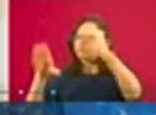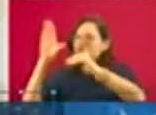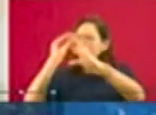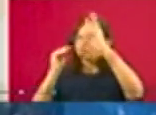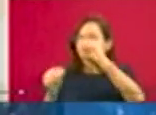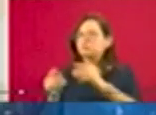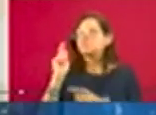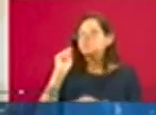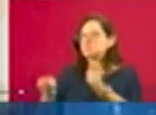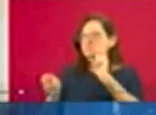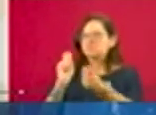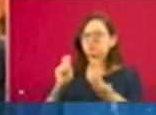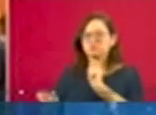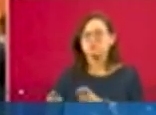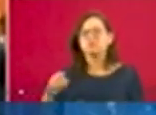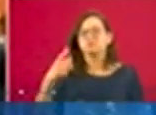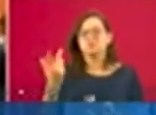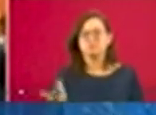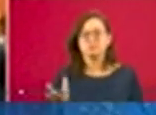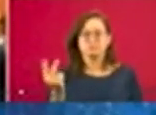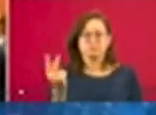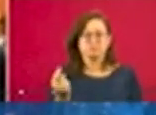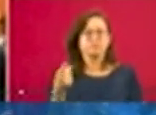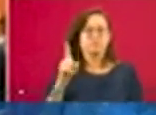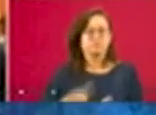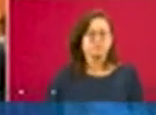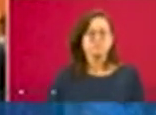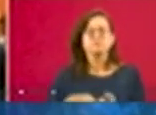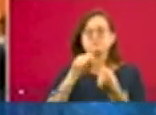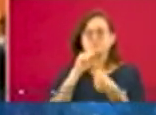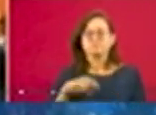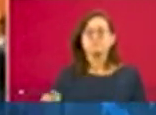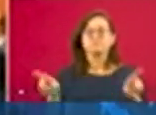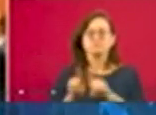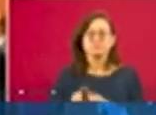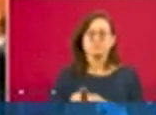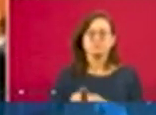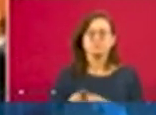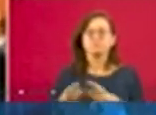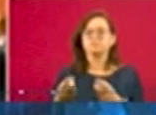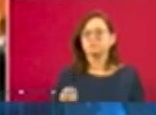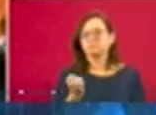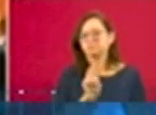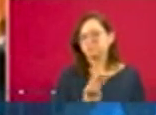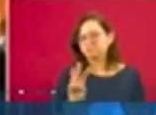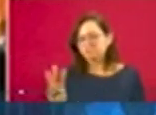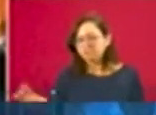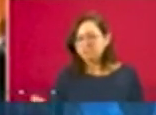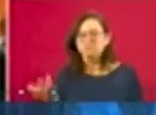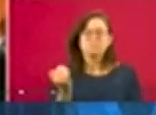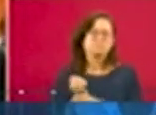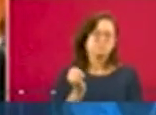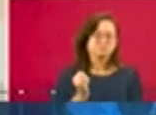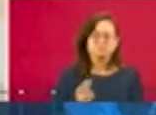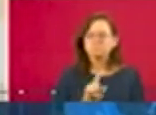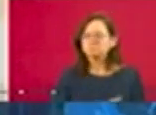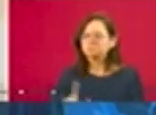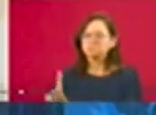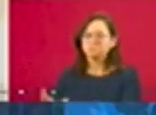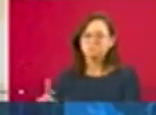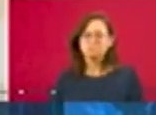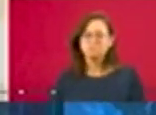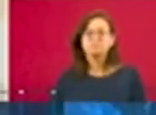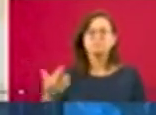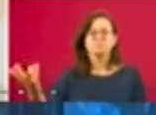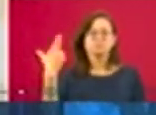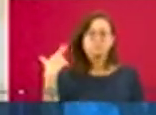alumnos estudiando a distancia. Exactamente. No se lo van a creer. Hay muchos países que no tienen esa